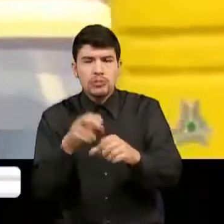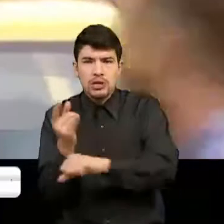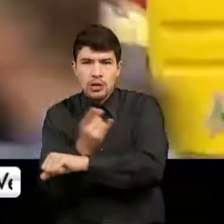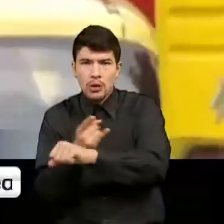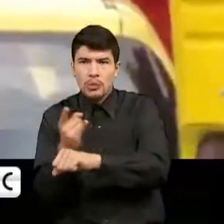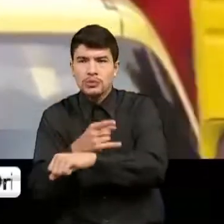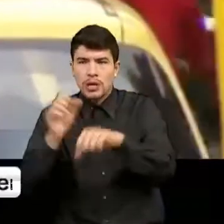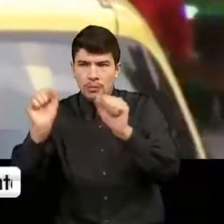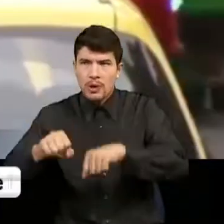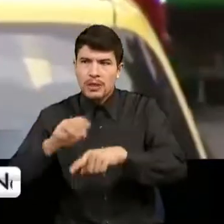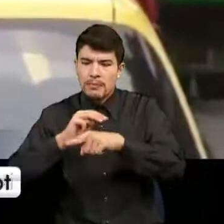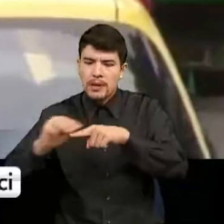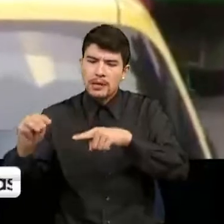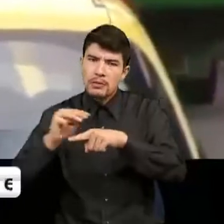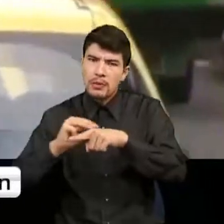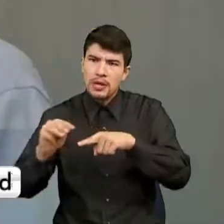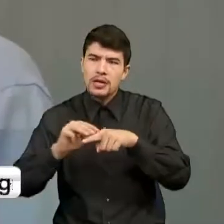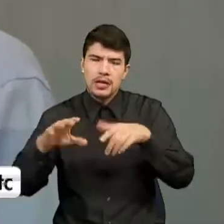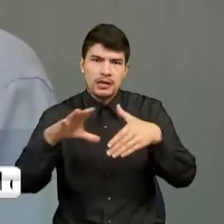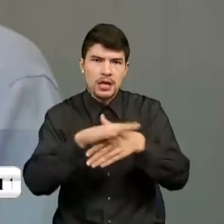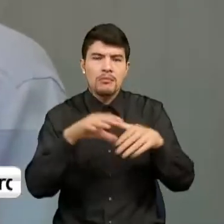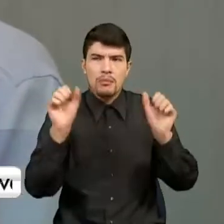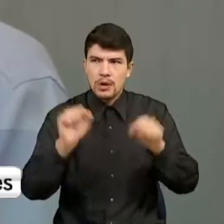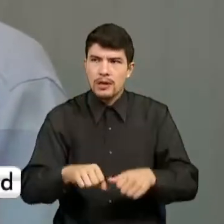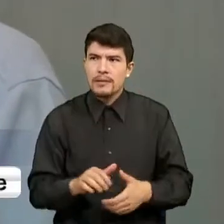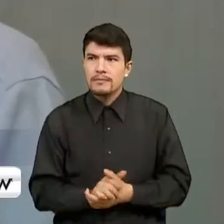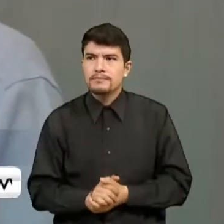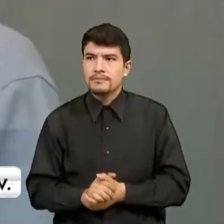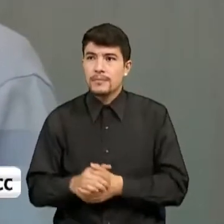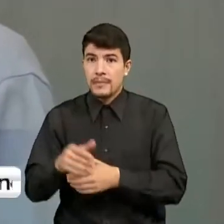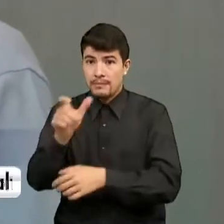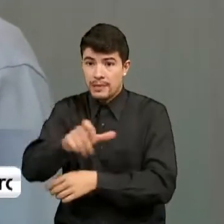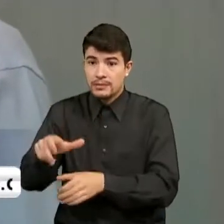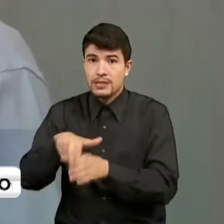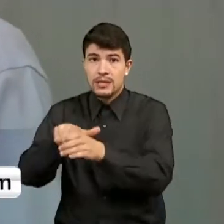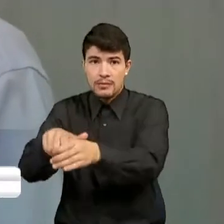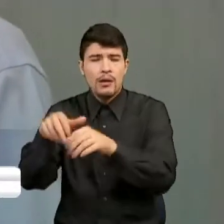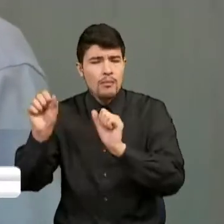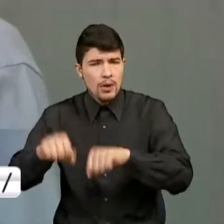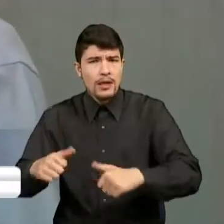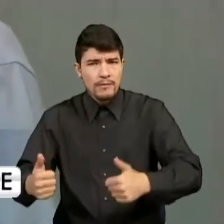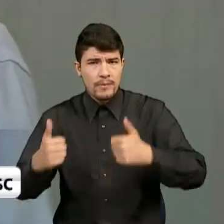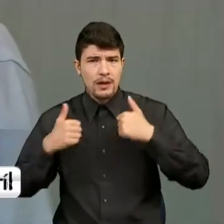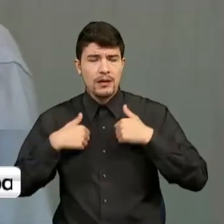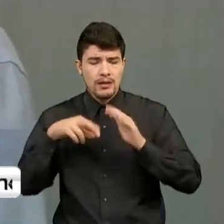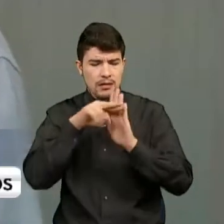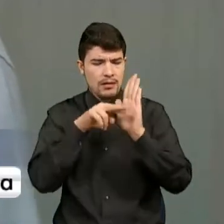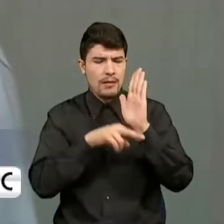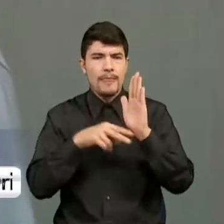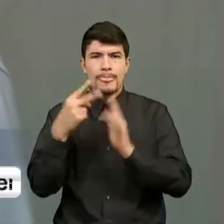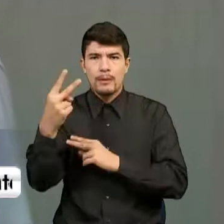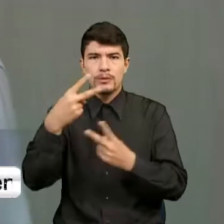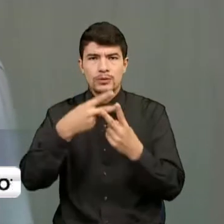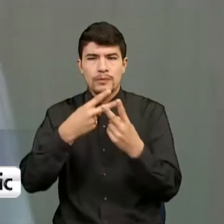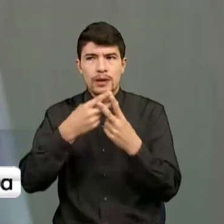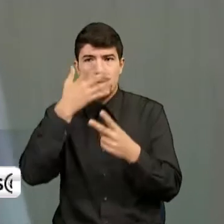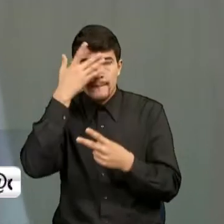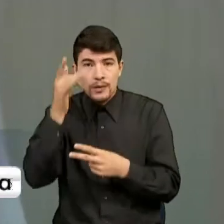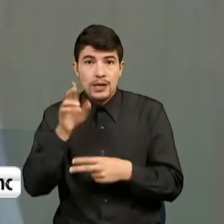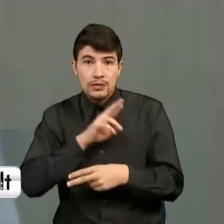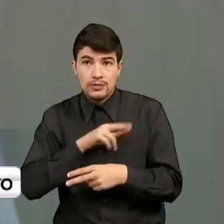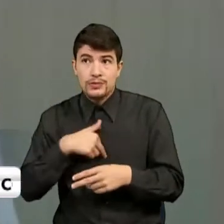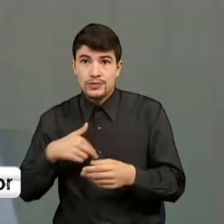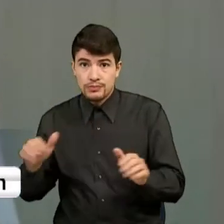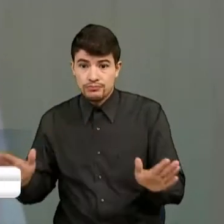como metro línea los transportadores que también salen favorecidos con esta medida el pico y placa porque hay que potenciar